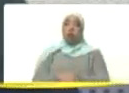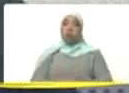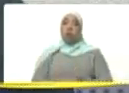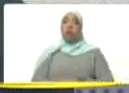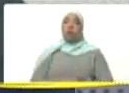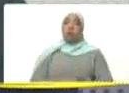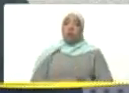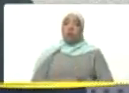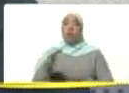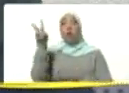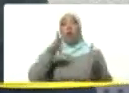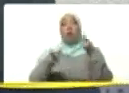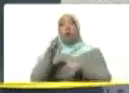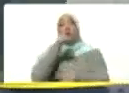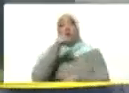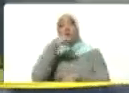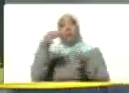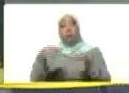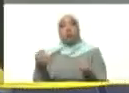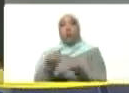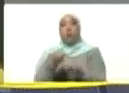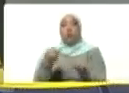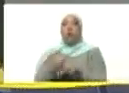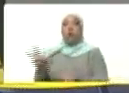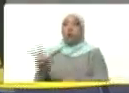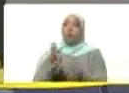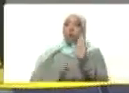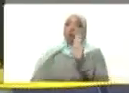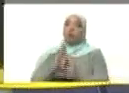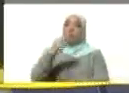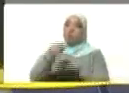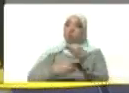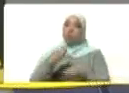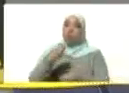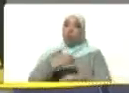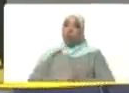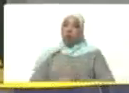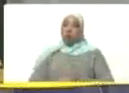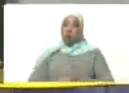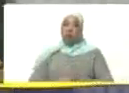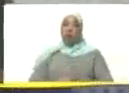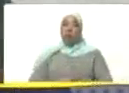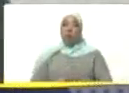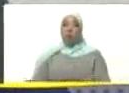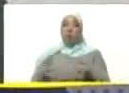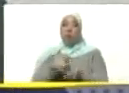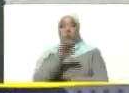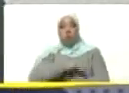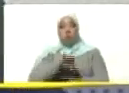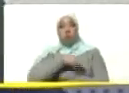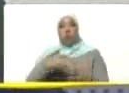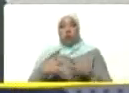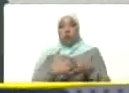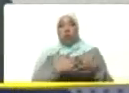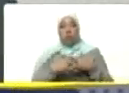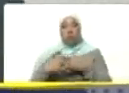manifested in, for example, como se manifiestan, por ejemplo, the Association of Caribbean States, en la Asociación de Estados del